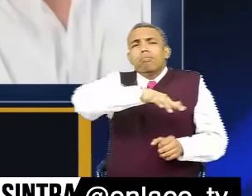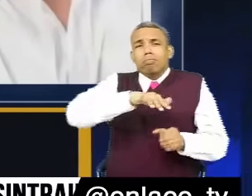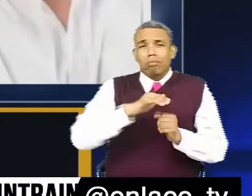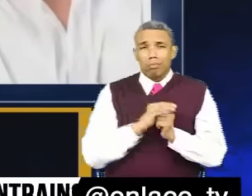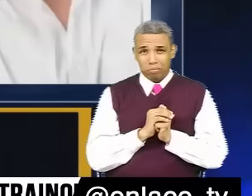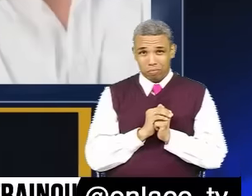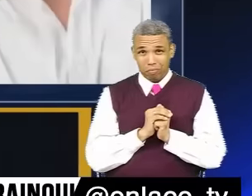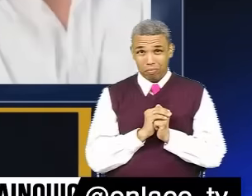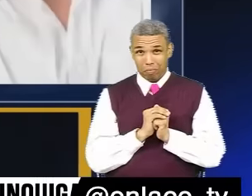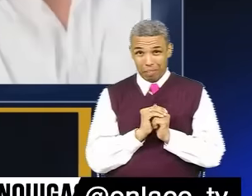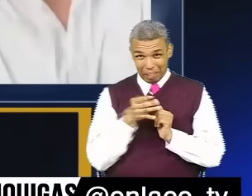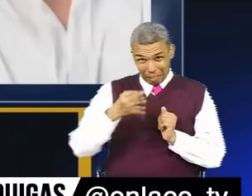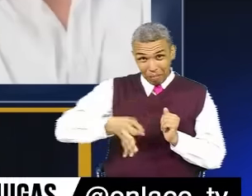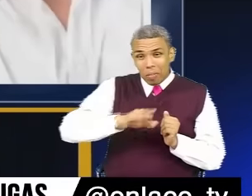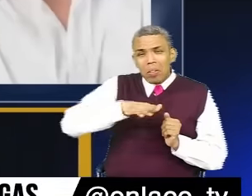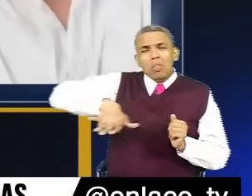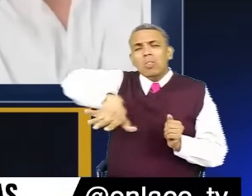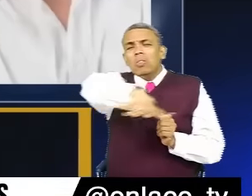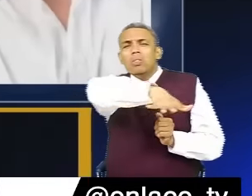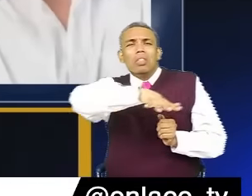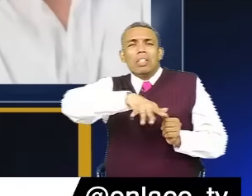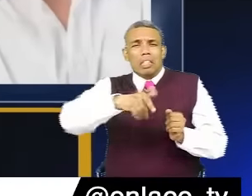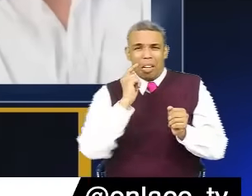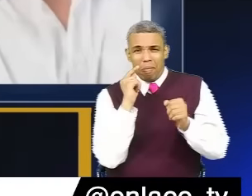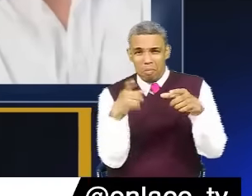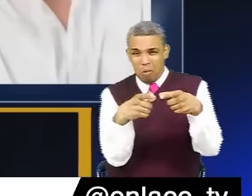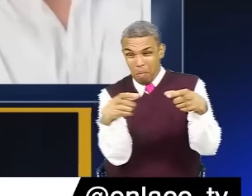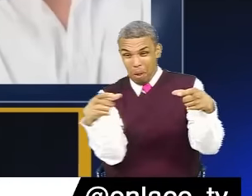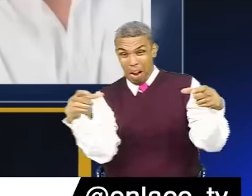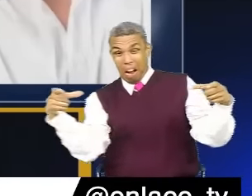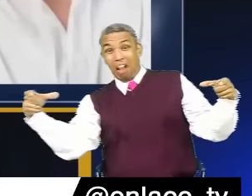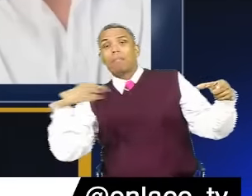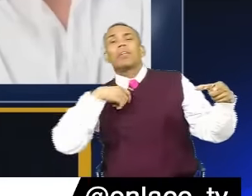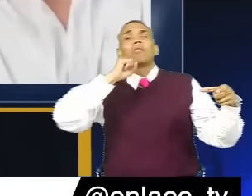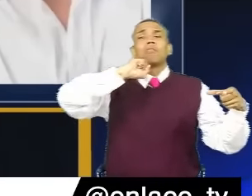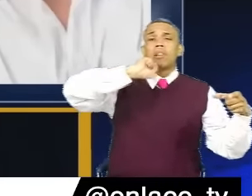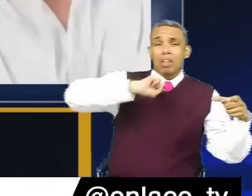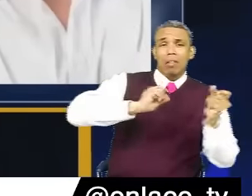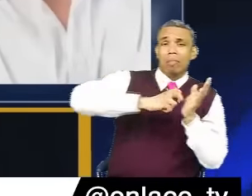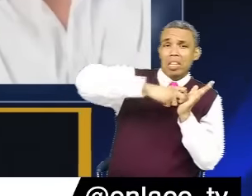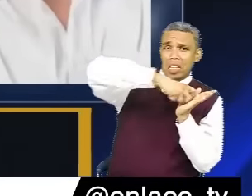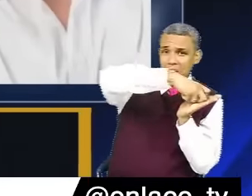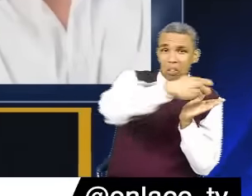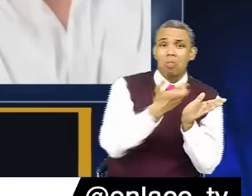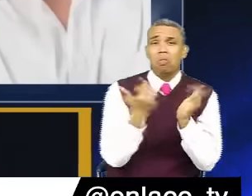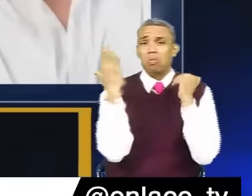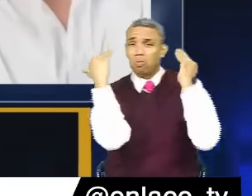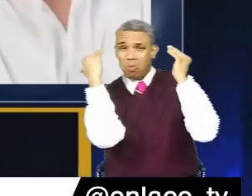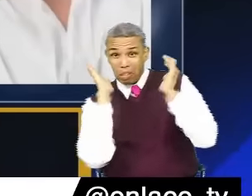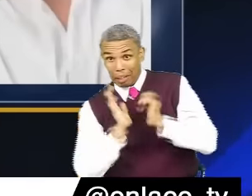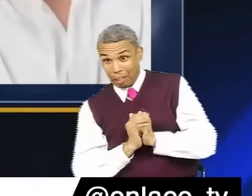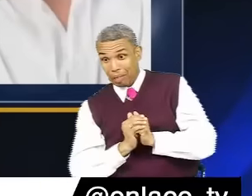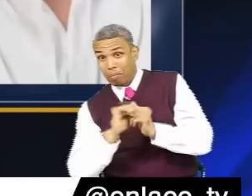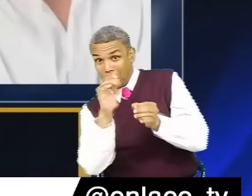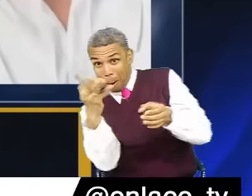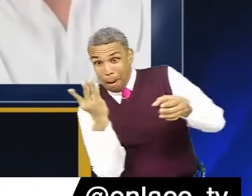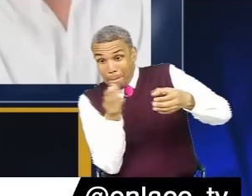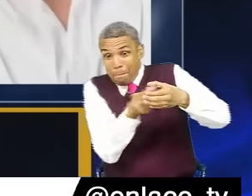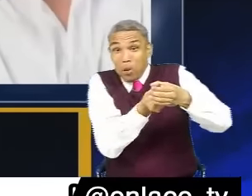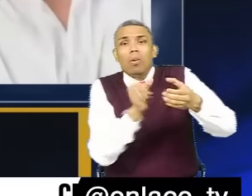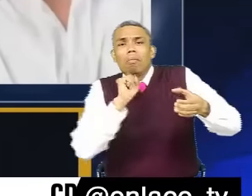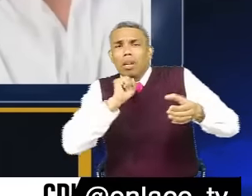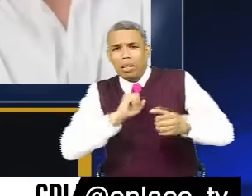de desinformación, leo en redes sociales, hay algunas personas que están a favor de esto, argumentando que van a venir muchos compradores de Bucaramanga, que